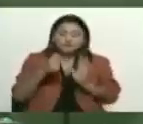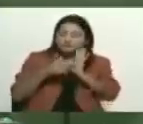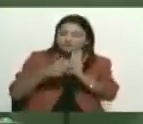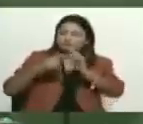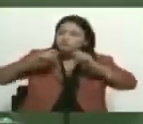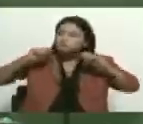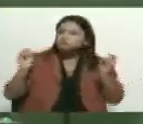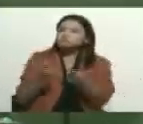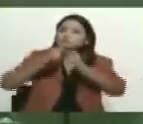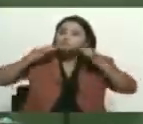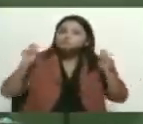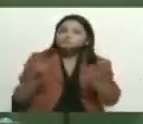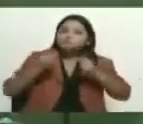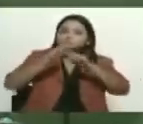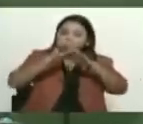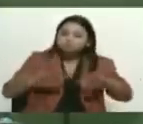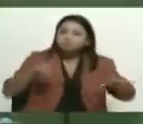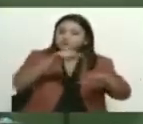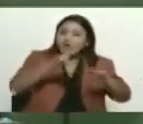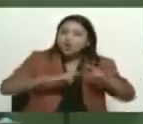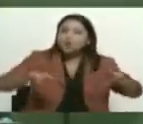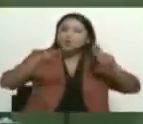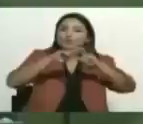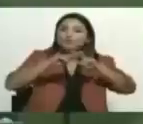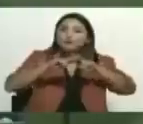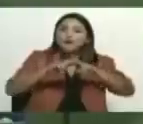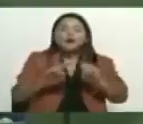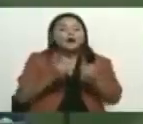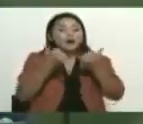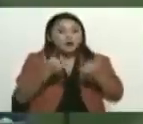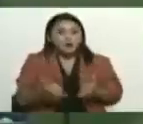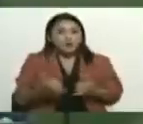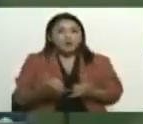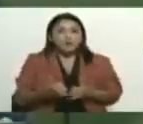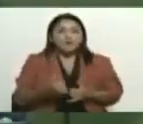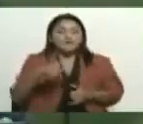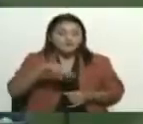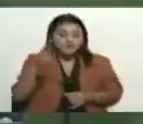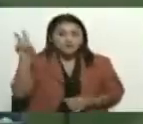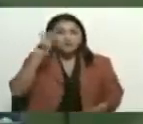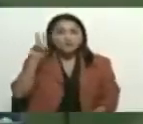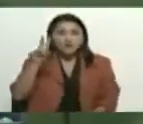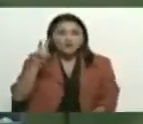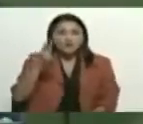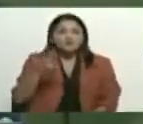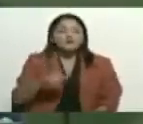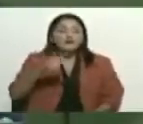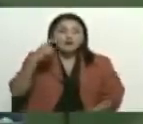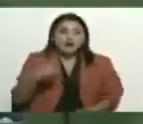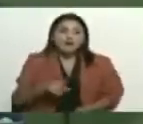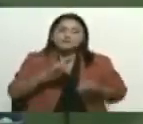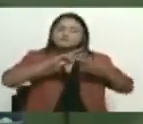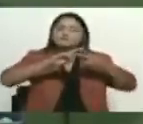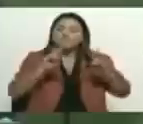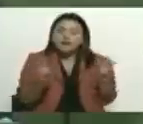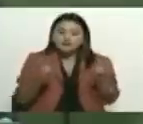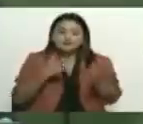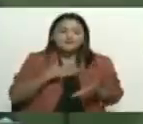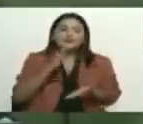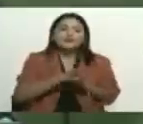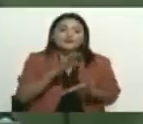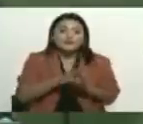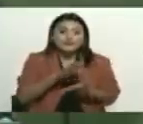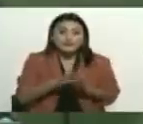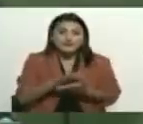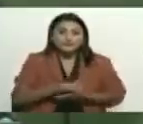con fuerza dentro de las Naciones Unidas. Hoy, la República Bolivariana de Venezuela se encuentra en completa paz y